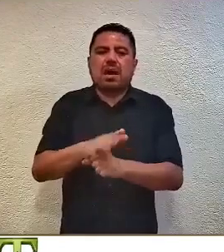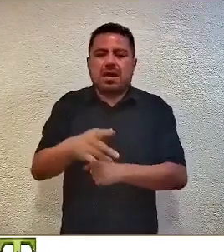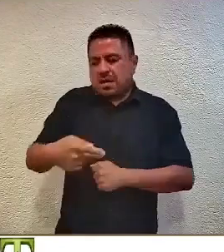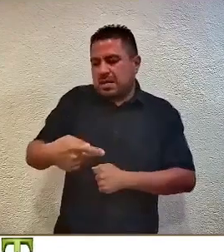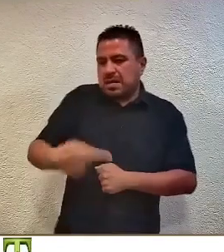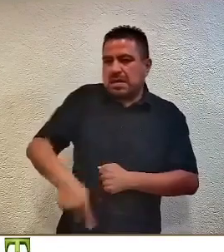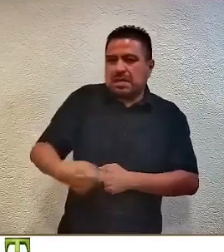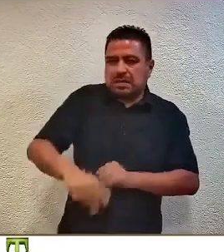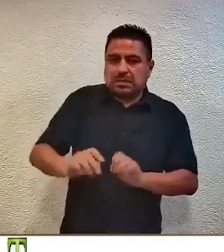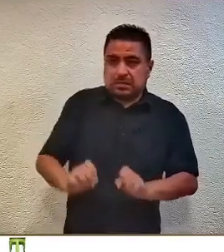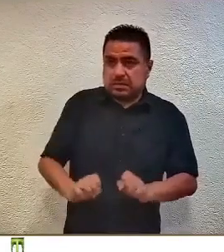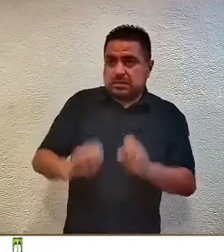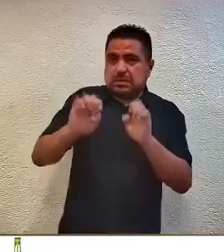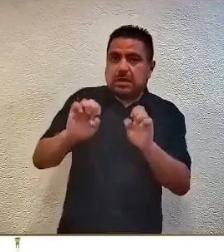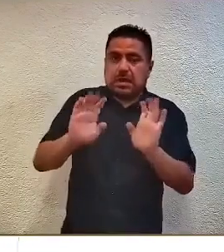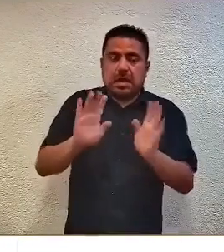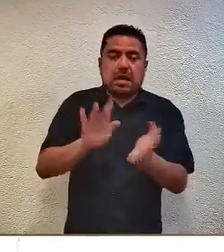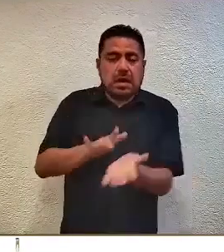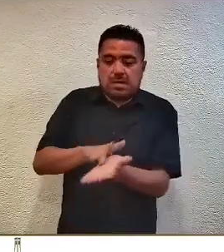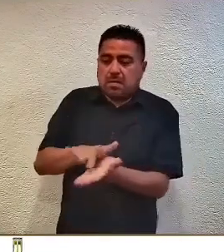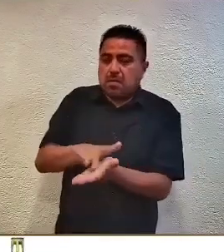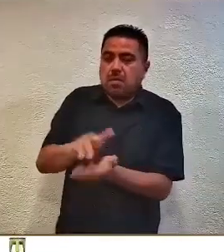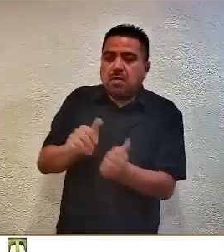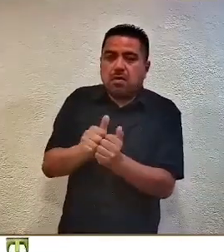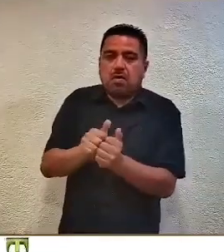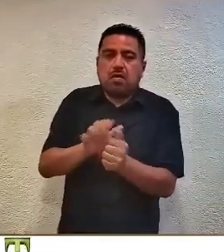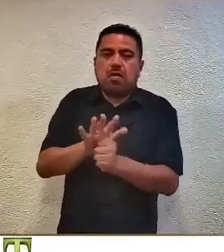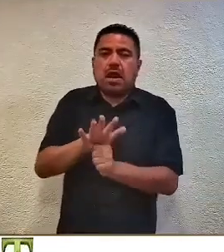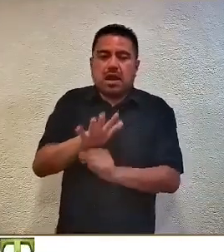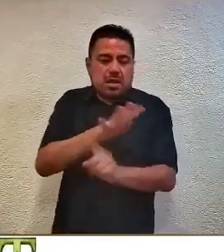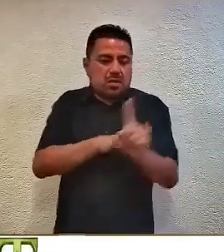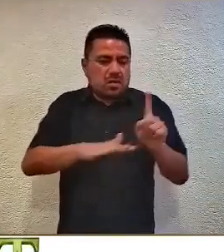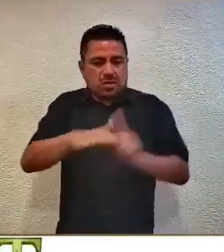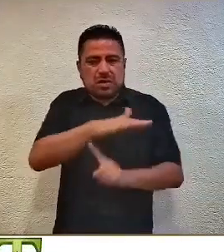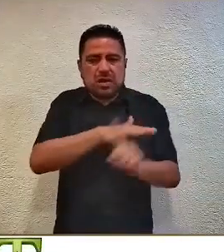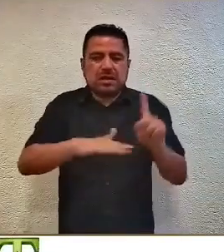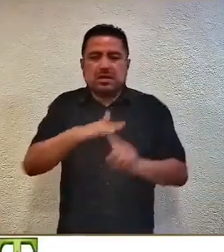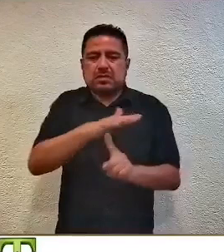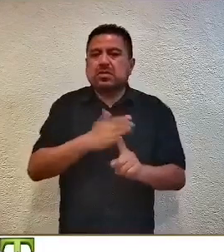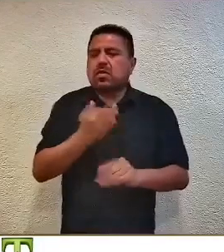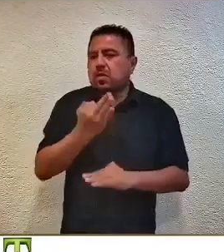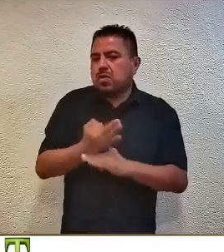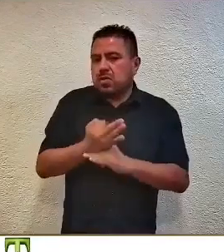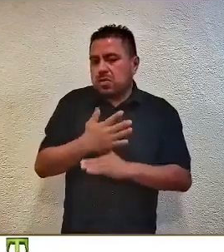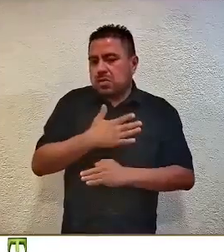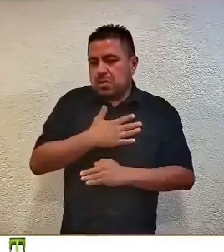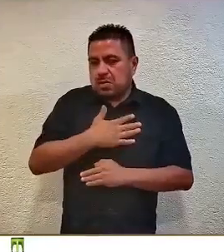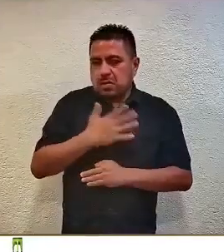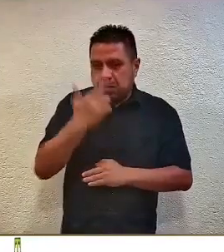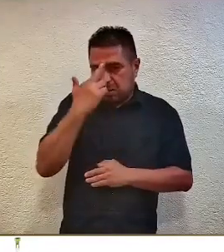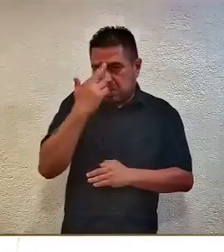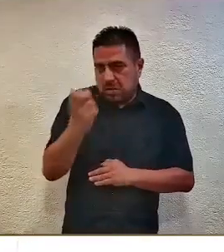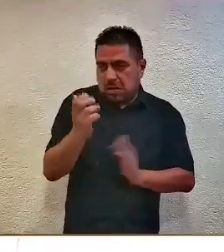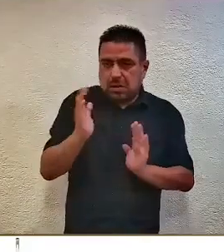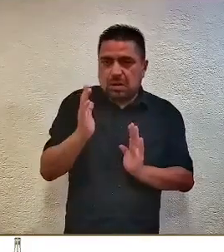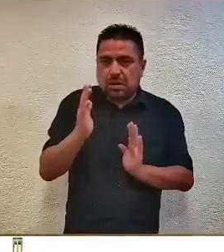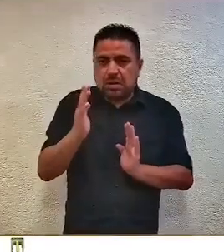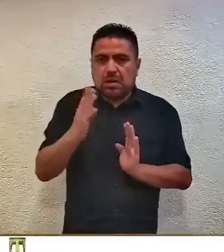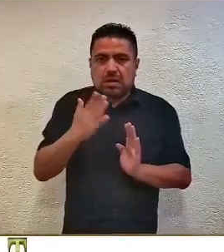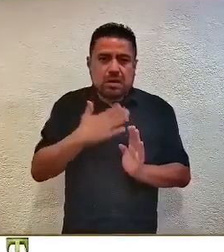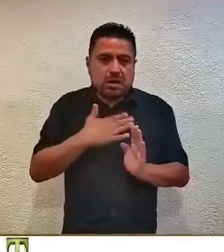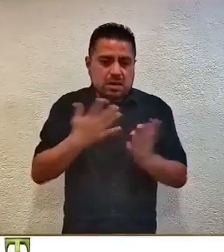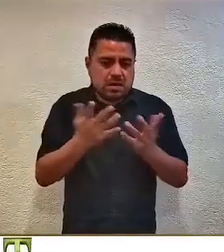órgano jurisdiccional, y se apoya en el contexto y razones que voy a